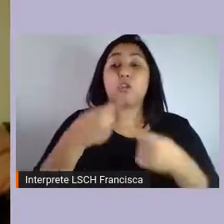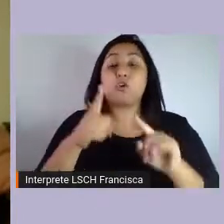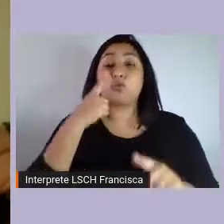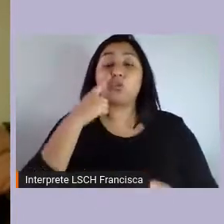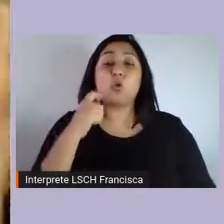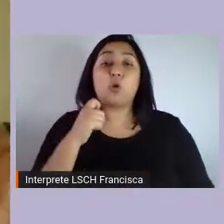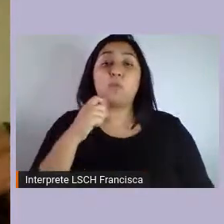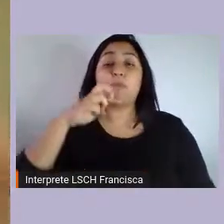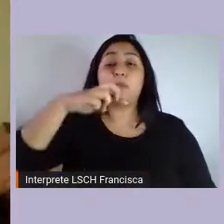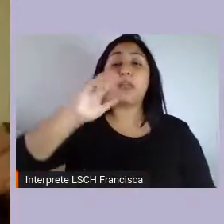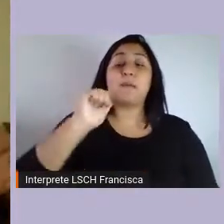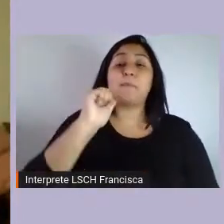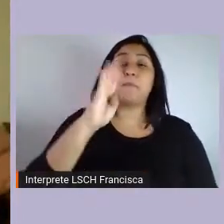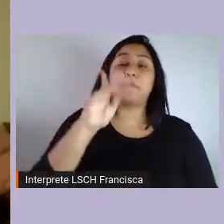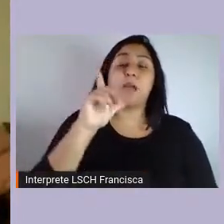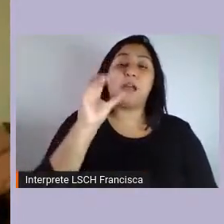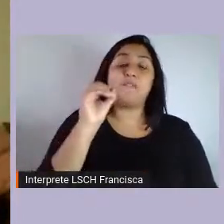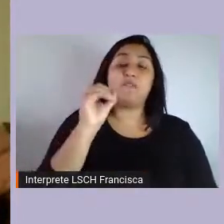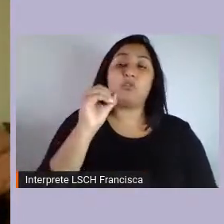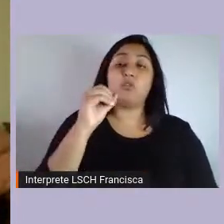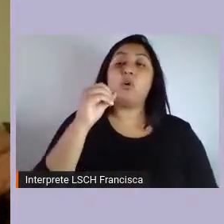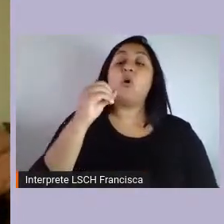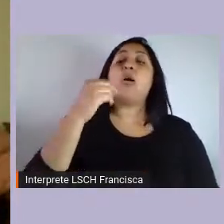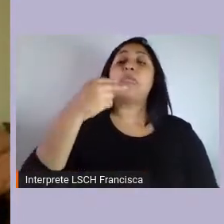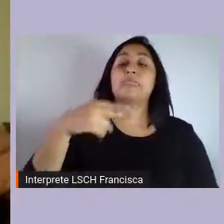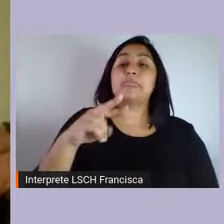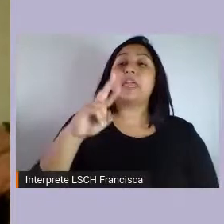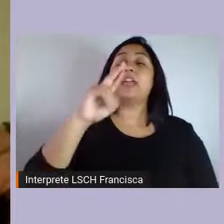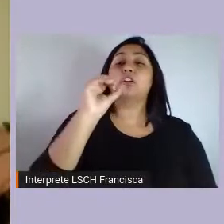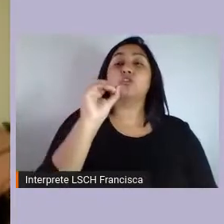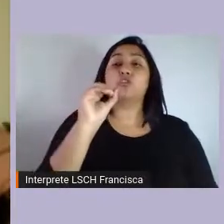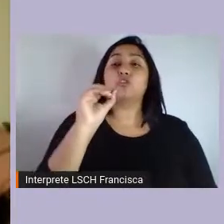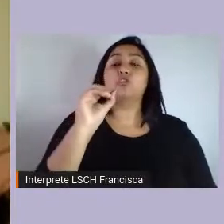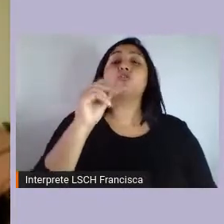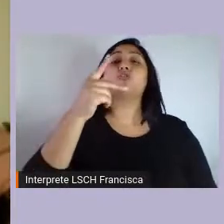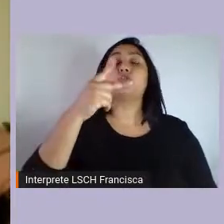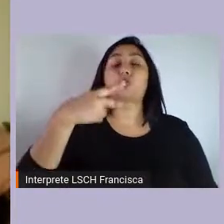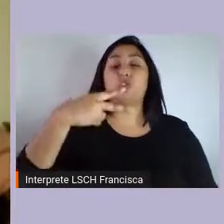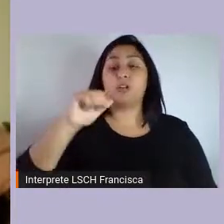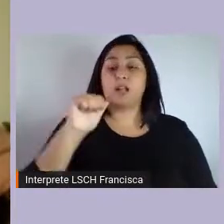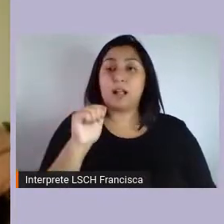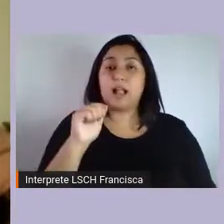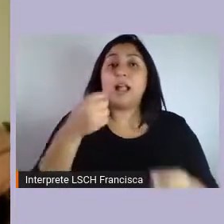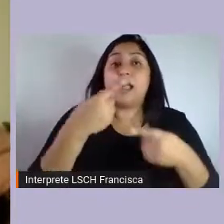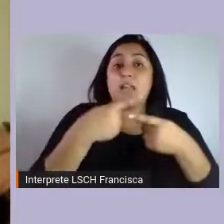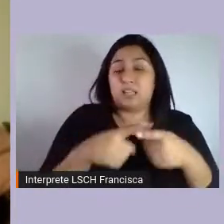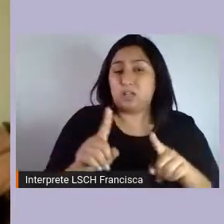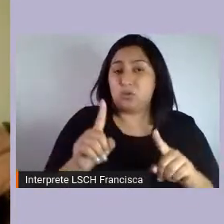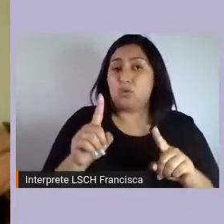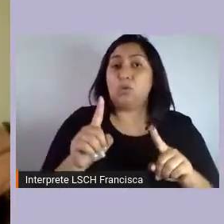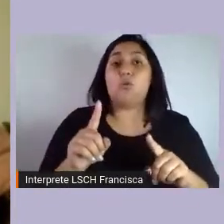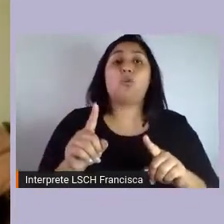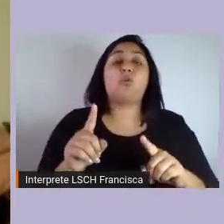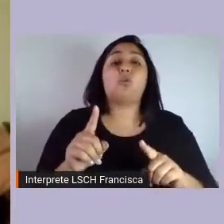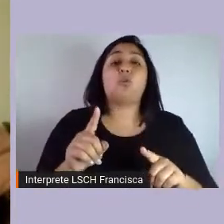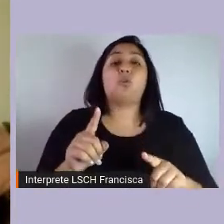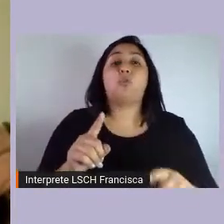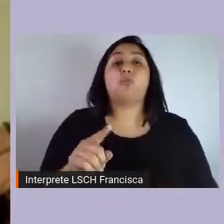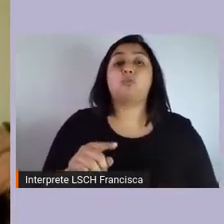sobre Violeta Parra como personaje. No es que ellos hayan leído estas décimas y hayan hecho un estudio preliminar o un